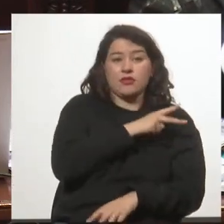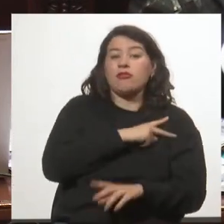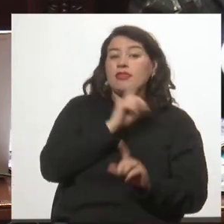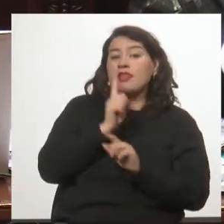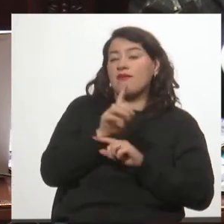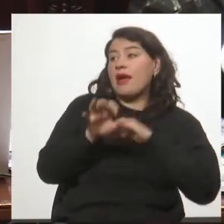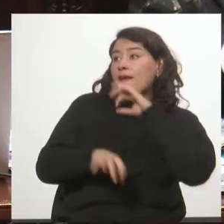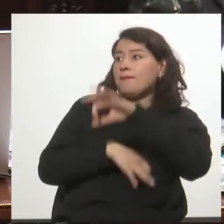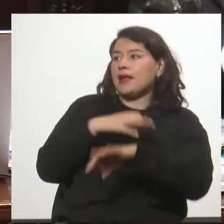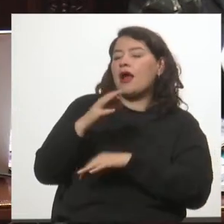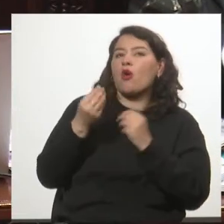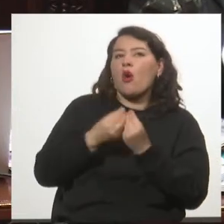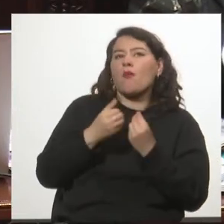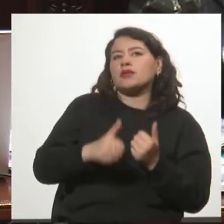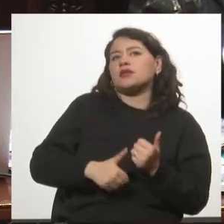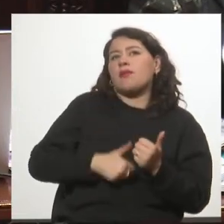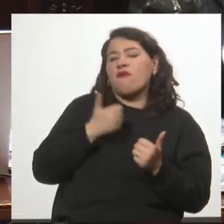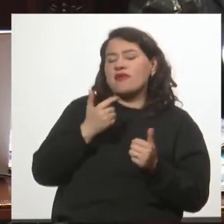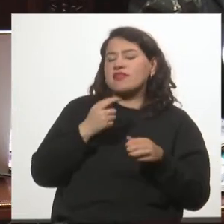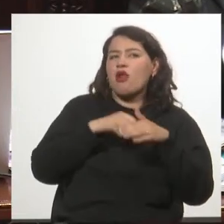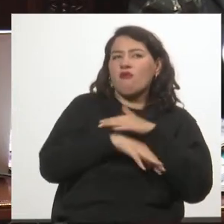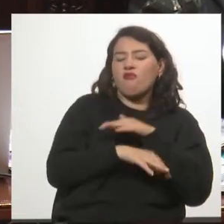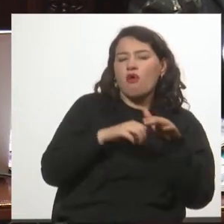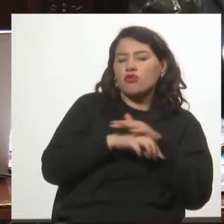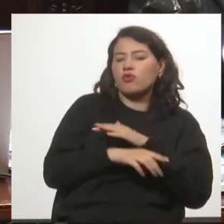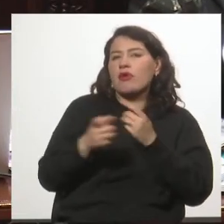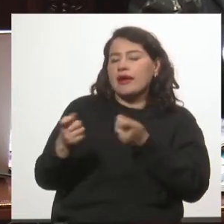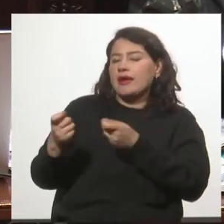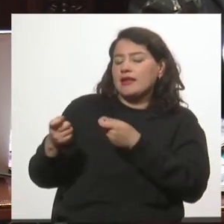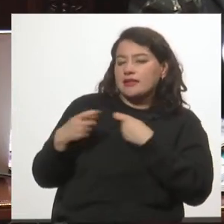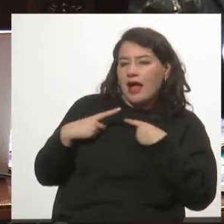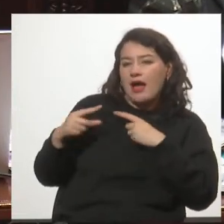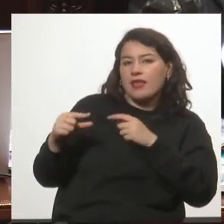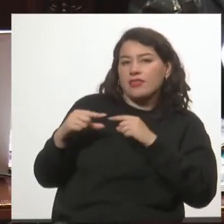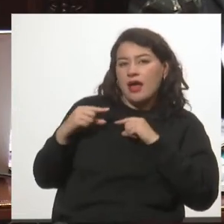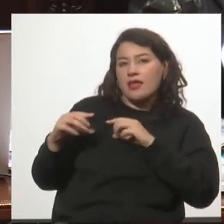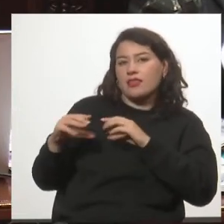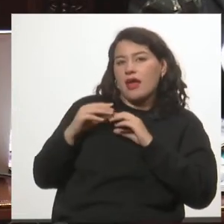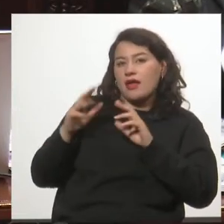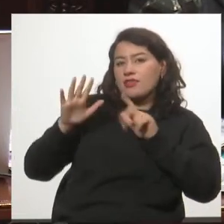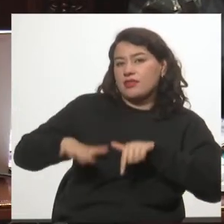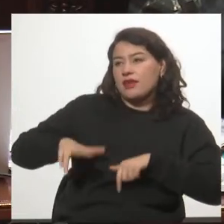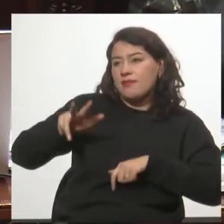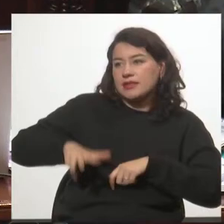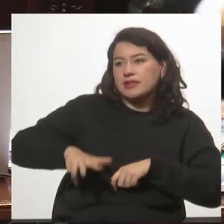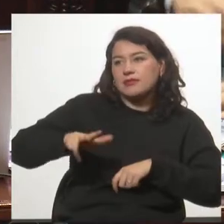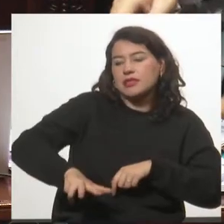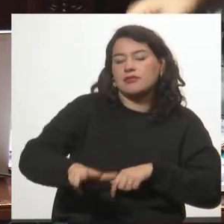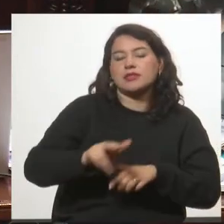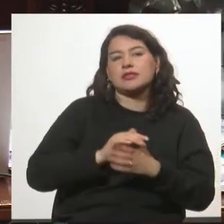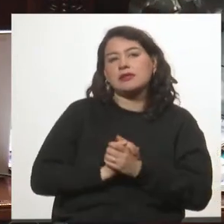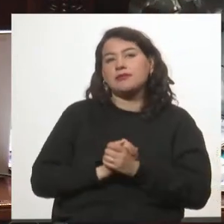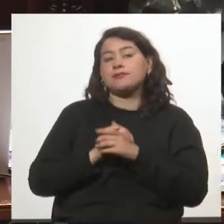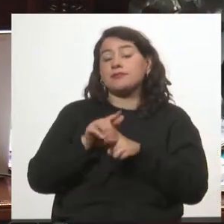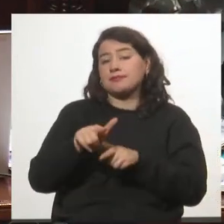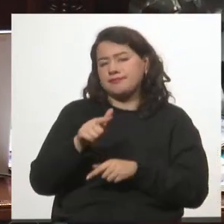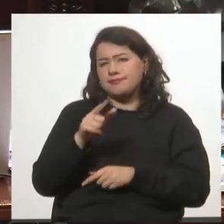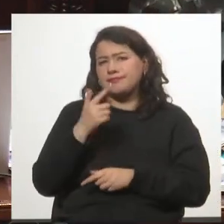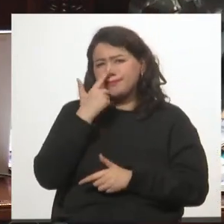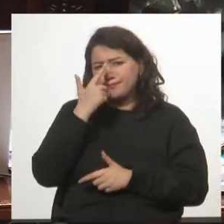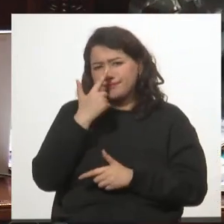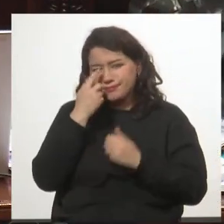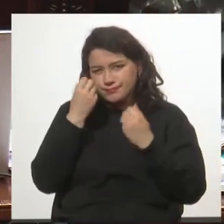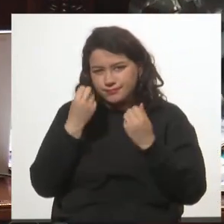cuentas sobre la aplicación de esos fondos que se le van asignando trimestralmente y esto es muy curioso